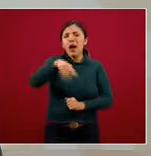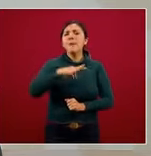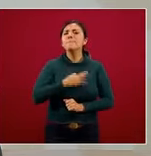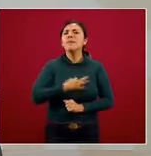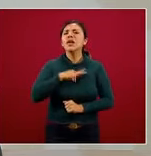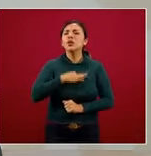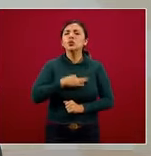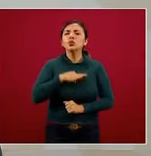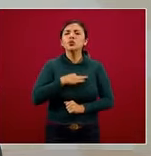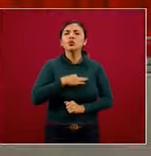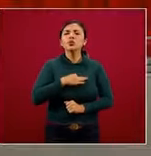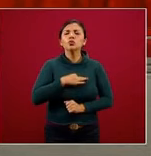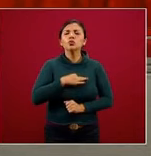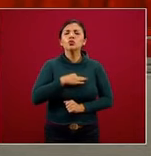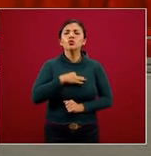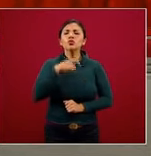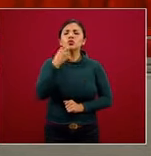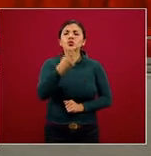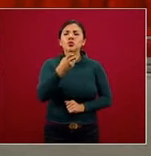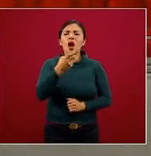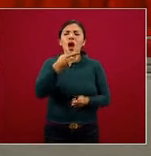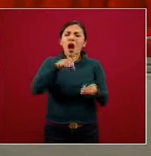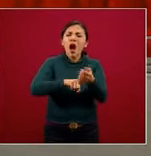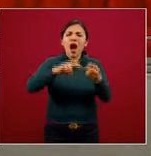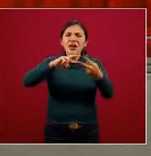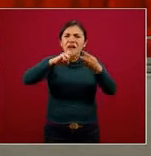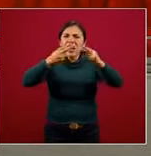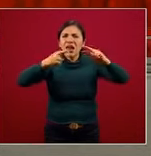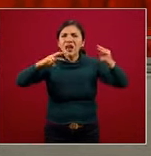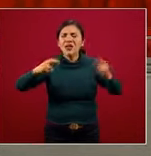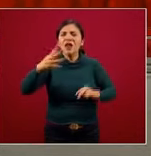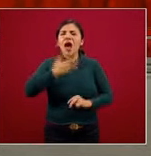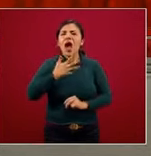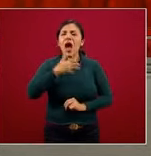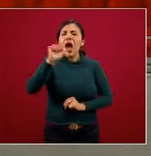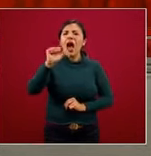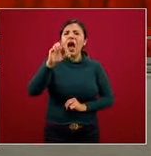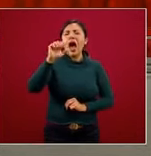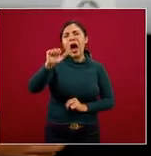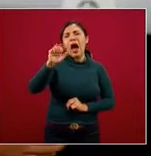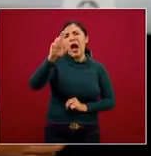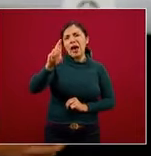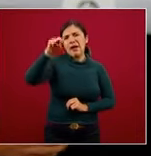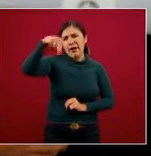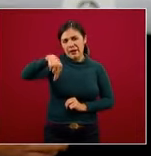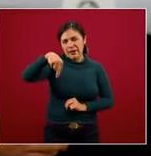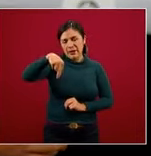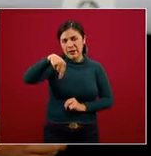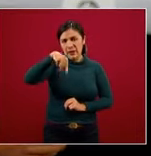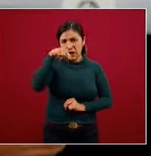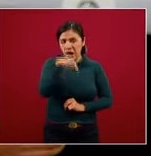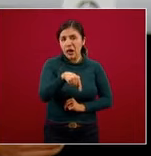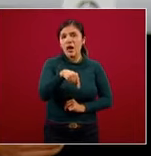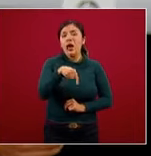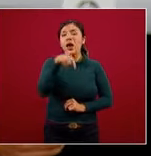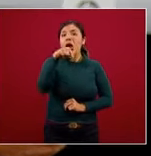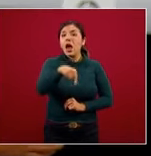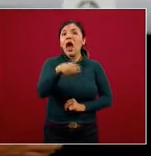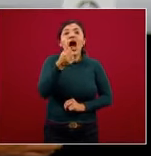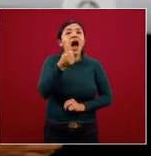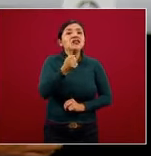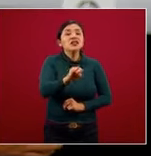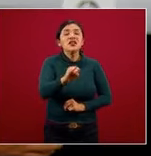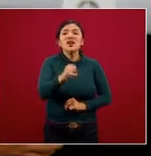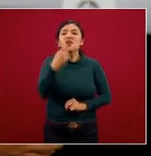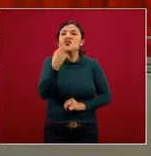virus formado, su material genético, por ácido ribonucleico, ARN, que es la manera o